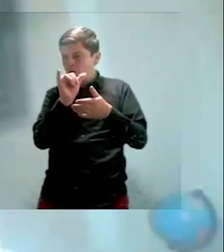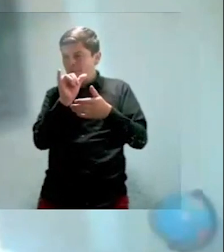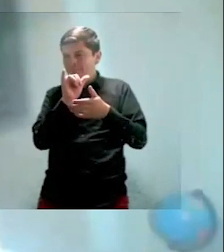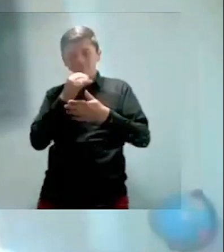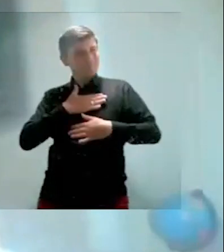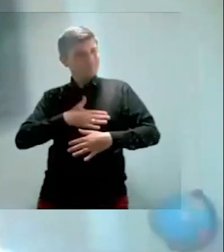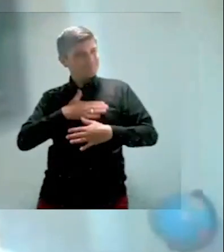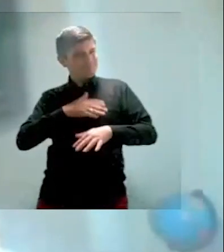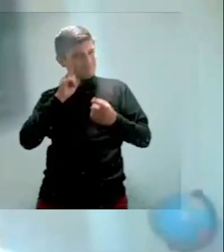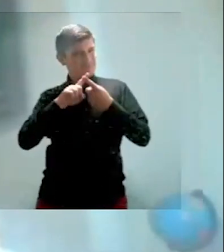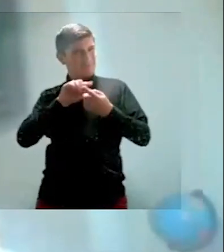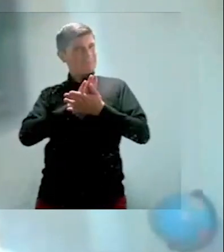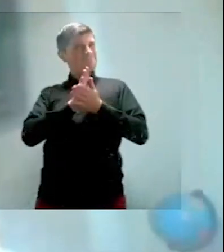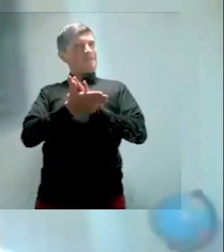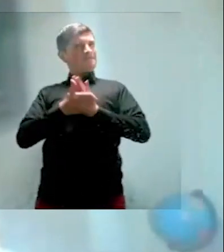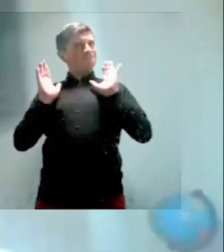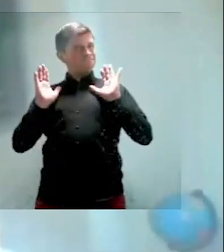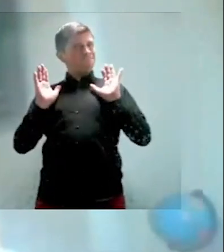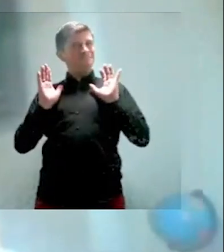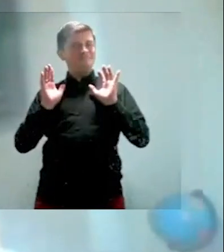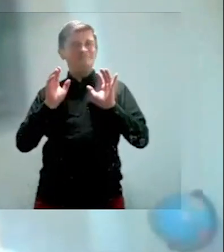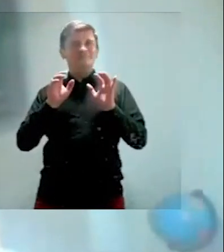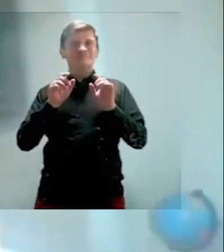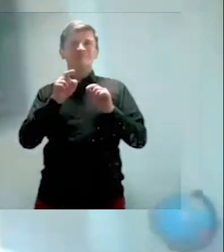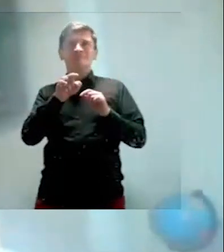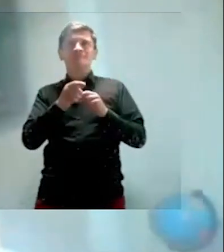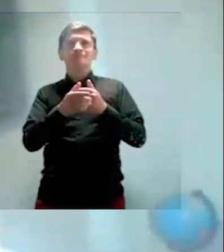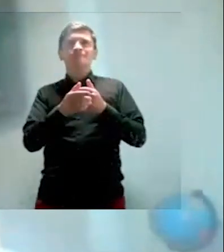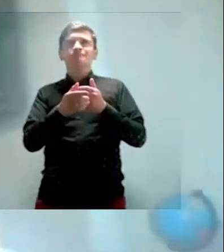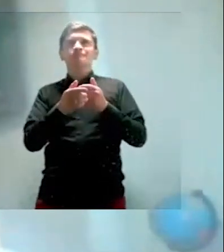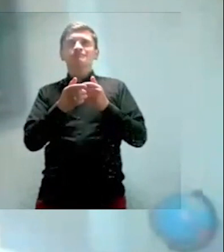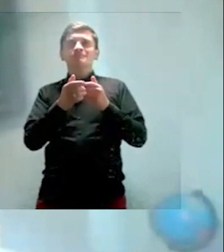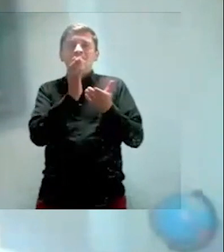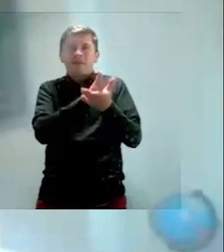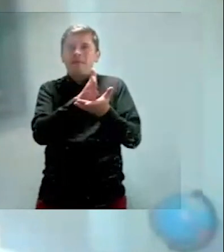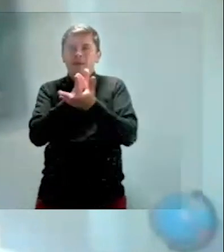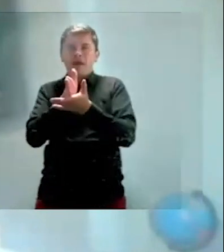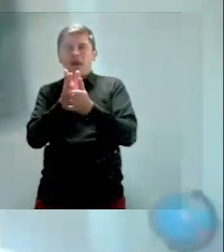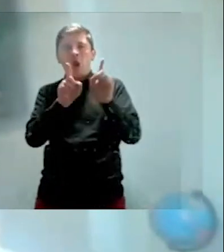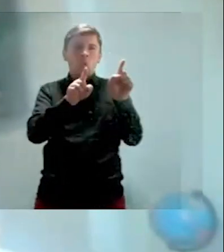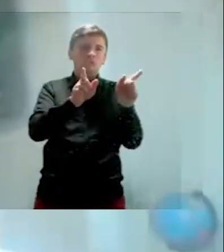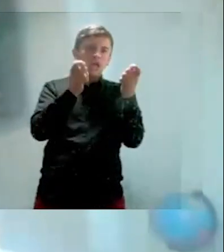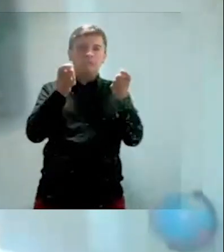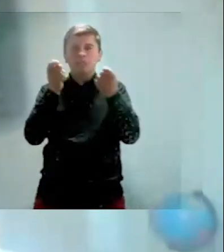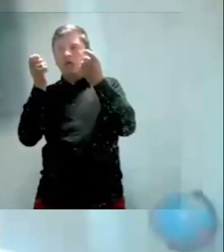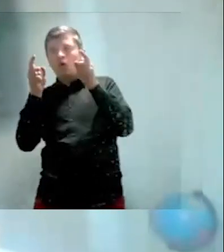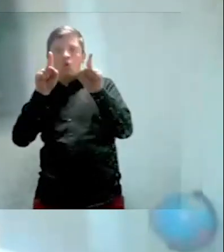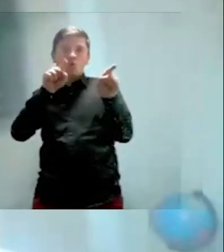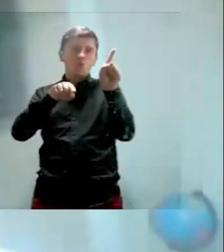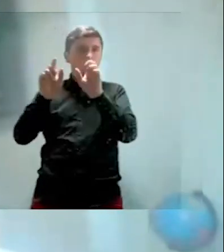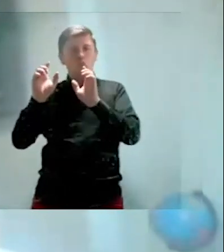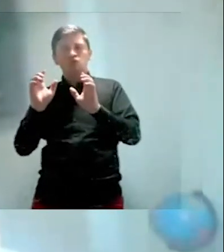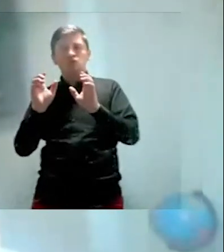estados de cosas inconstitucionales por parte de la Corte, diciendo particularmente que